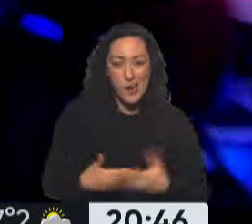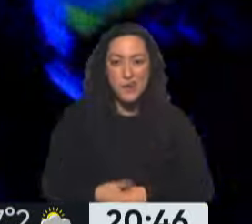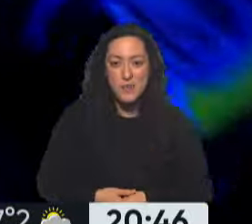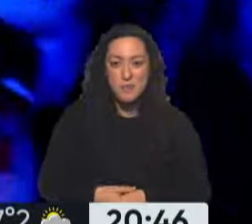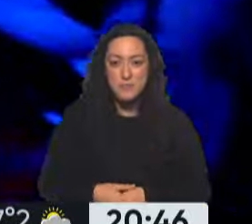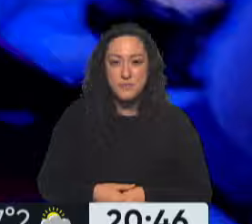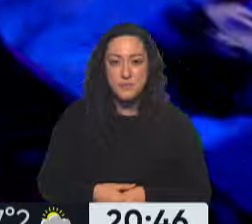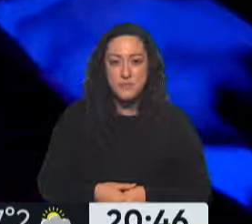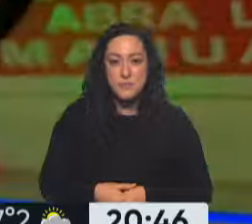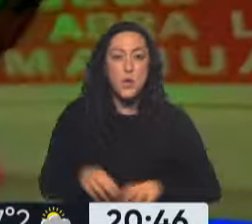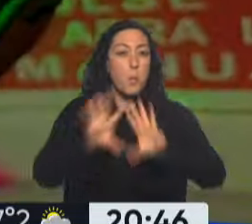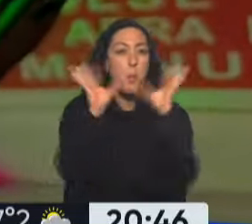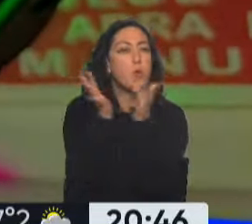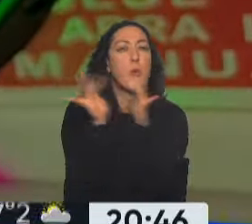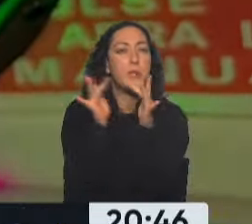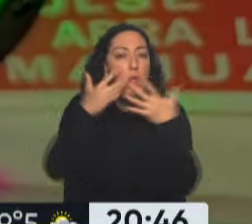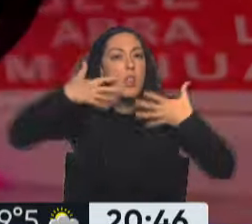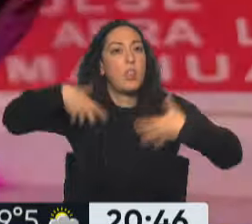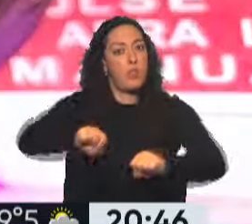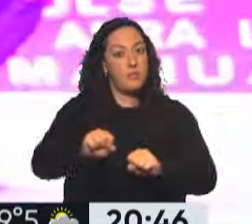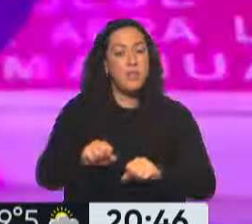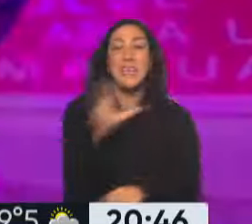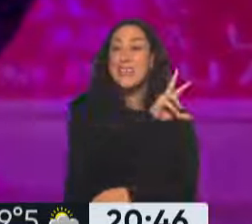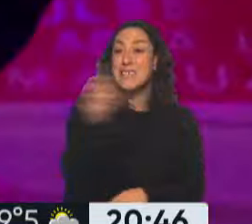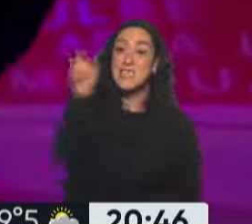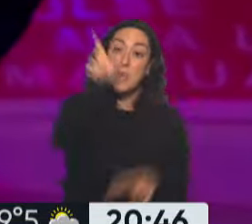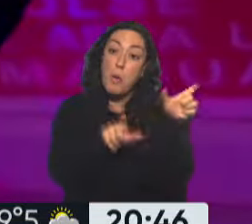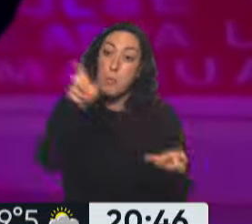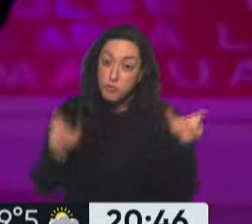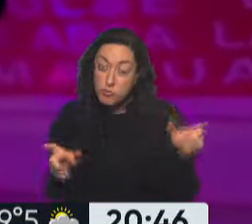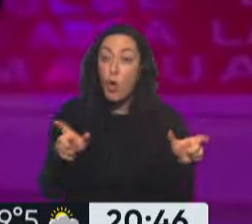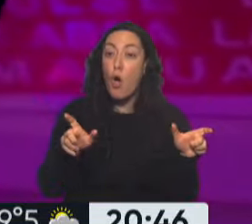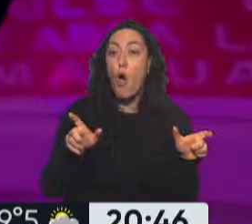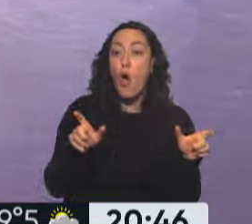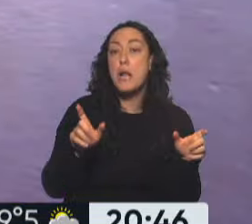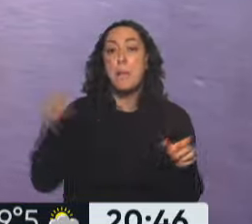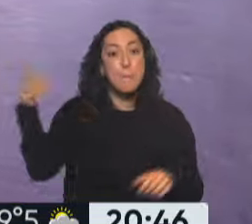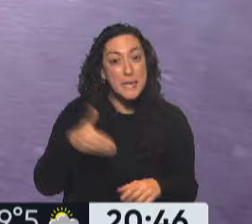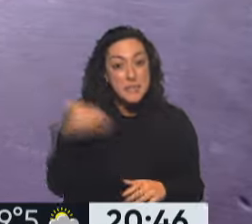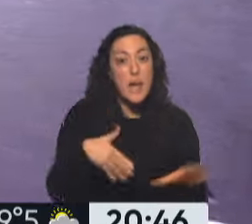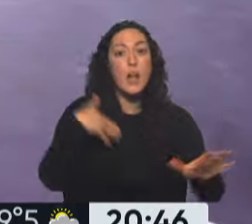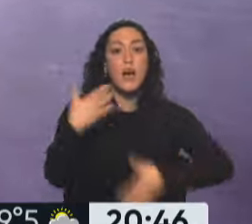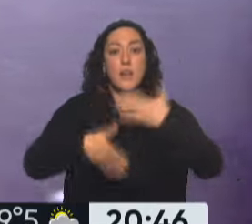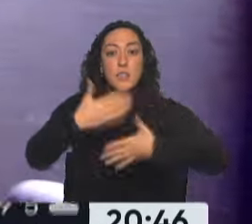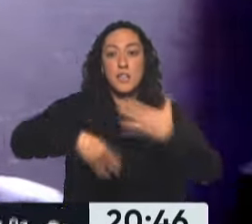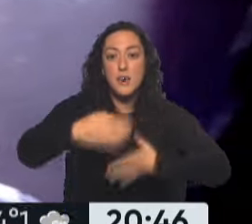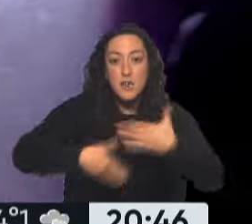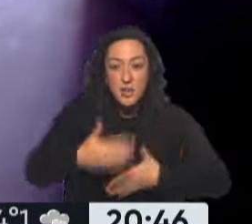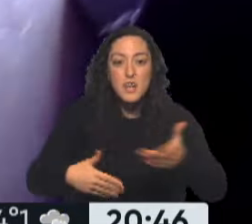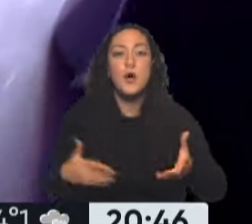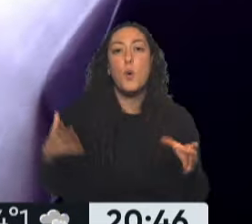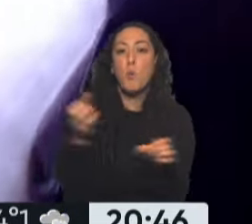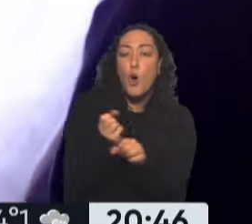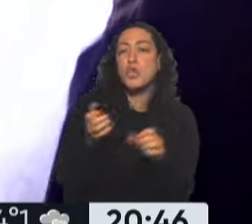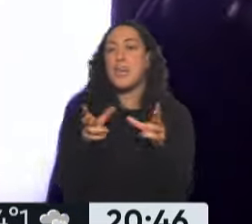este mundo tan virtual. Más de 300 personas estuvieron jugando de manera presencial en tres Bondi Gamers,